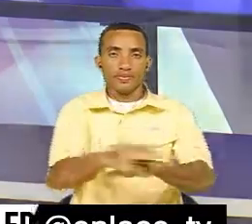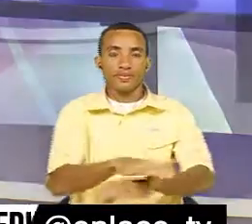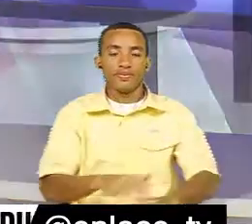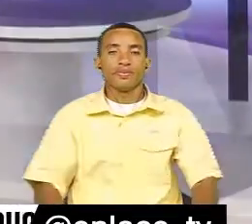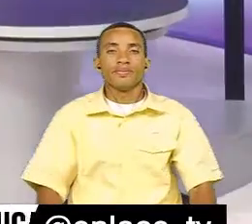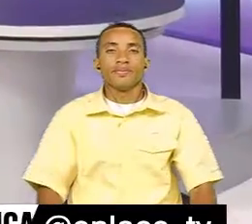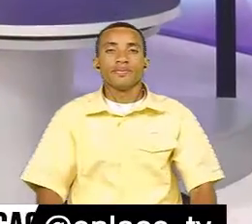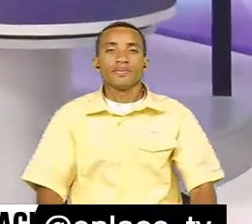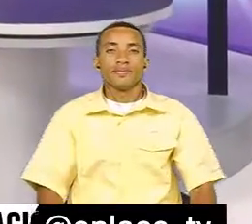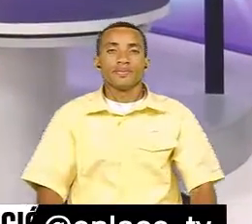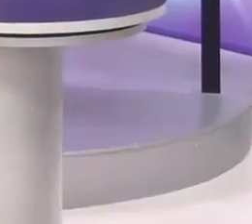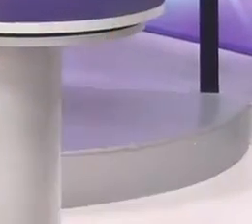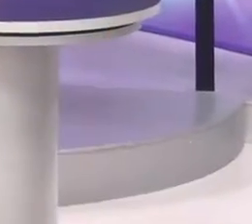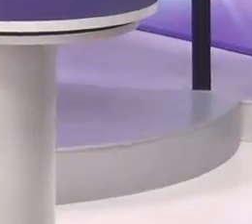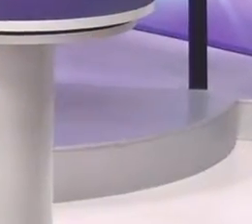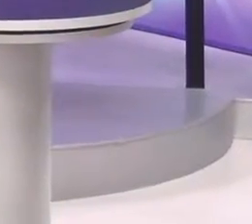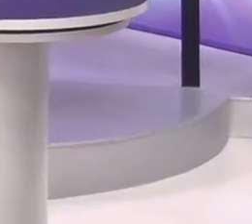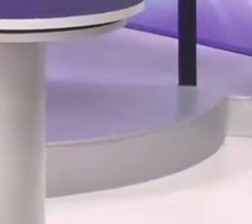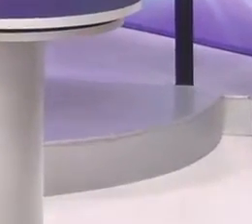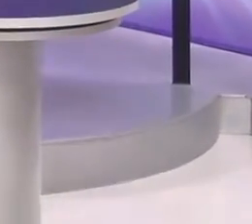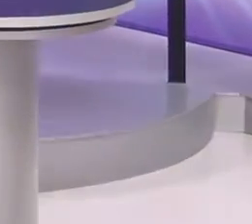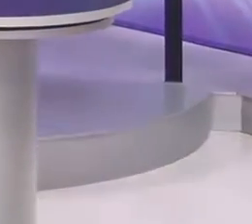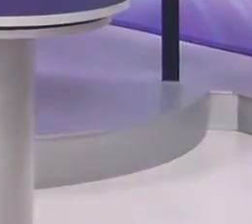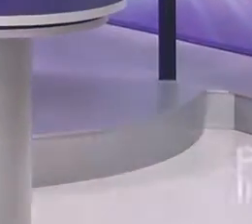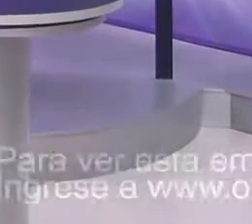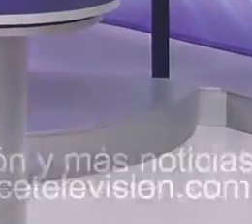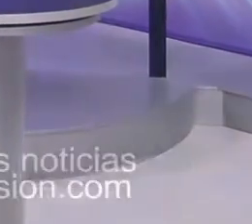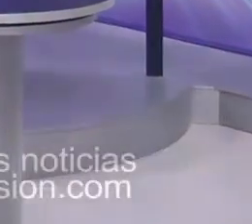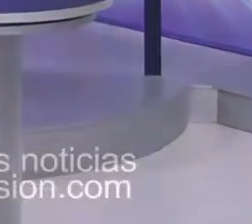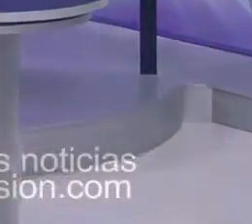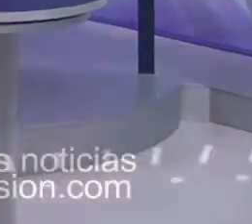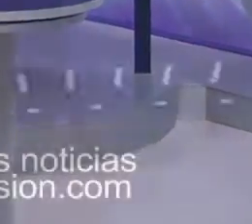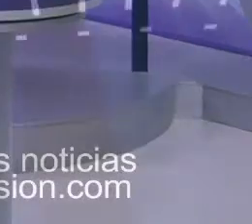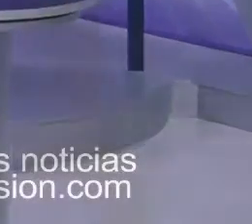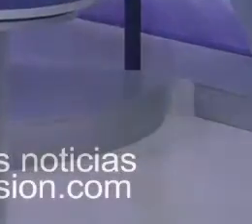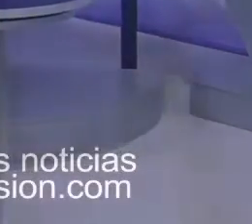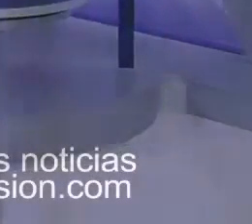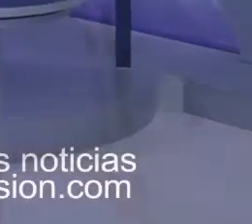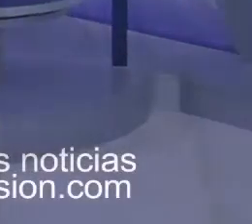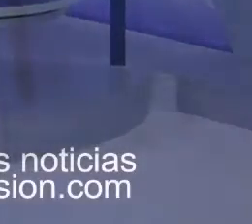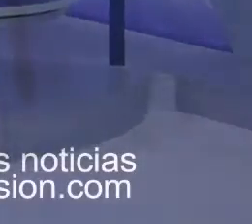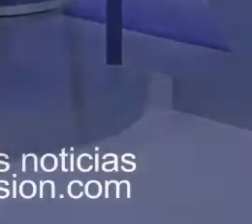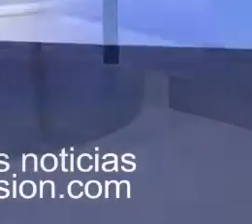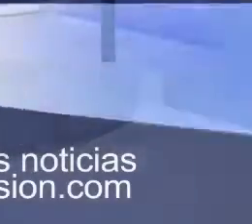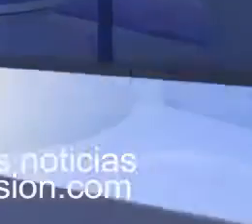We'll be right back.